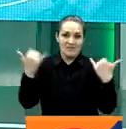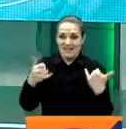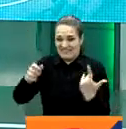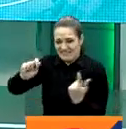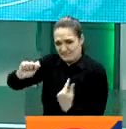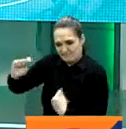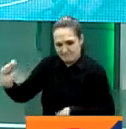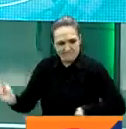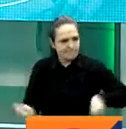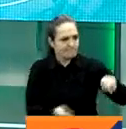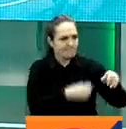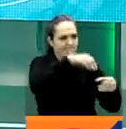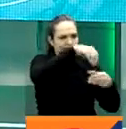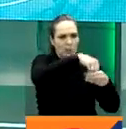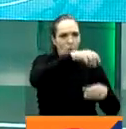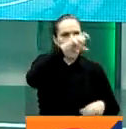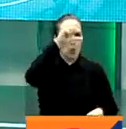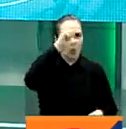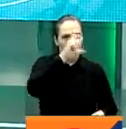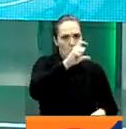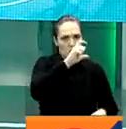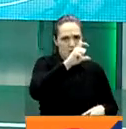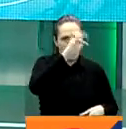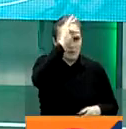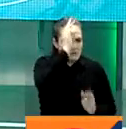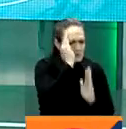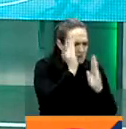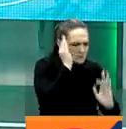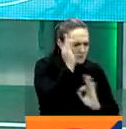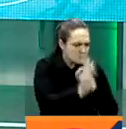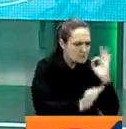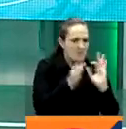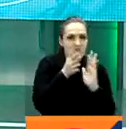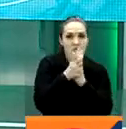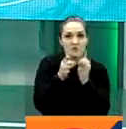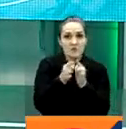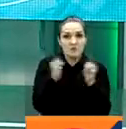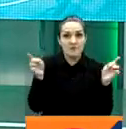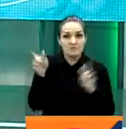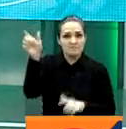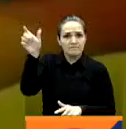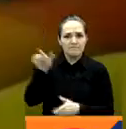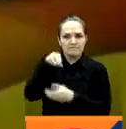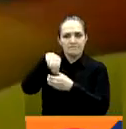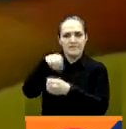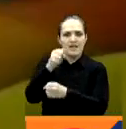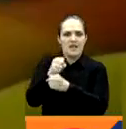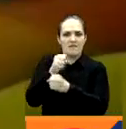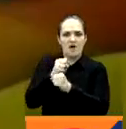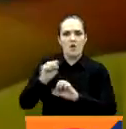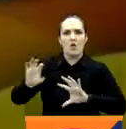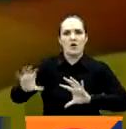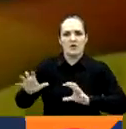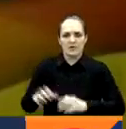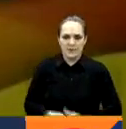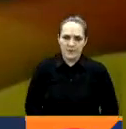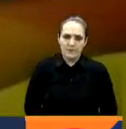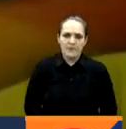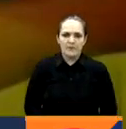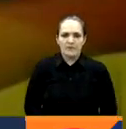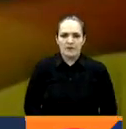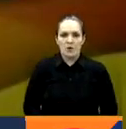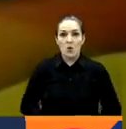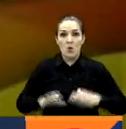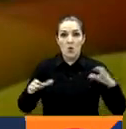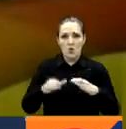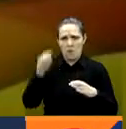de cúcuta más información con anderson salinas periodista de la radio nacional de colombia el comando de la fuerza de tarea